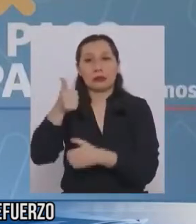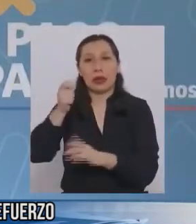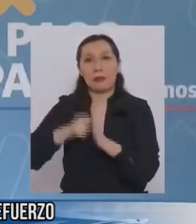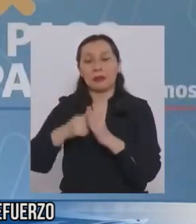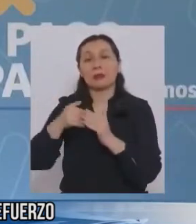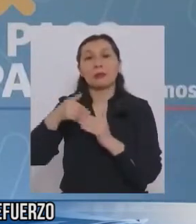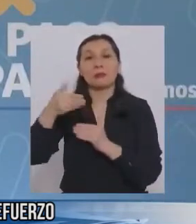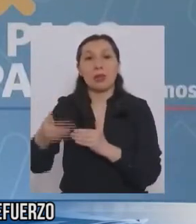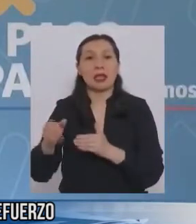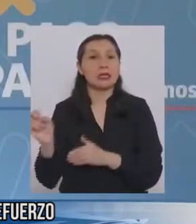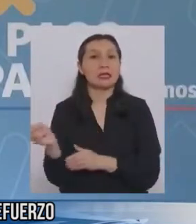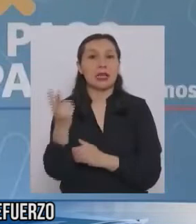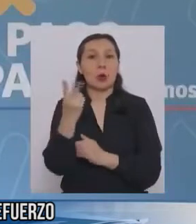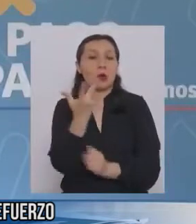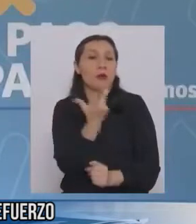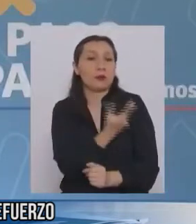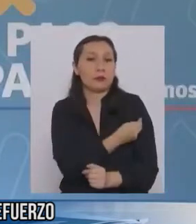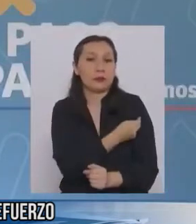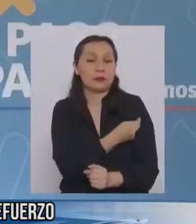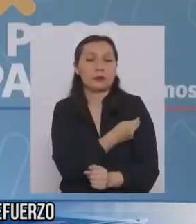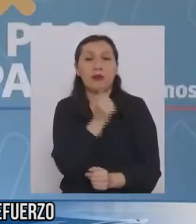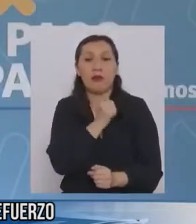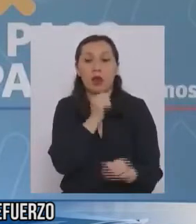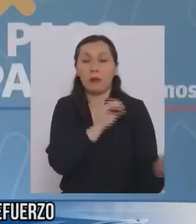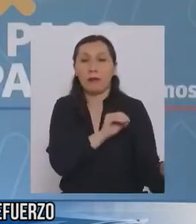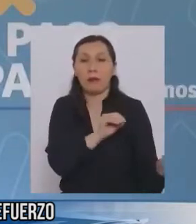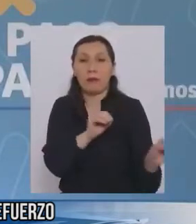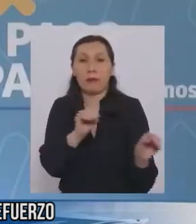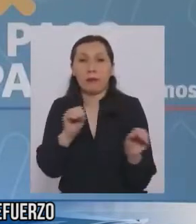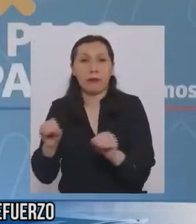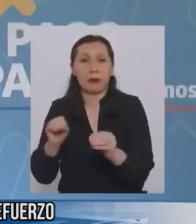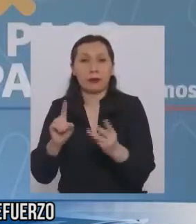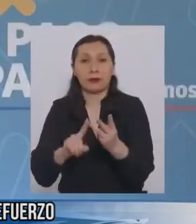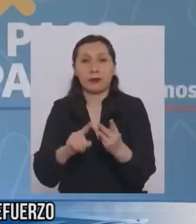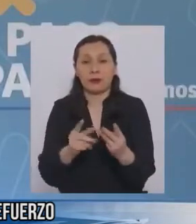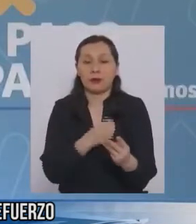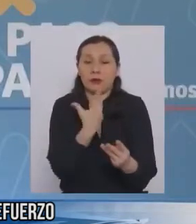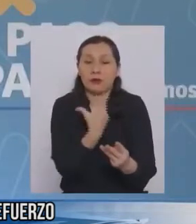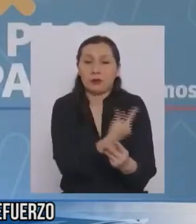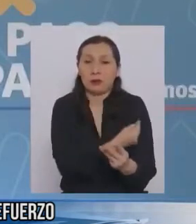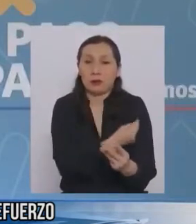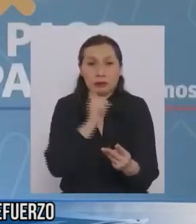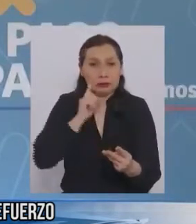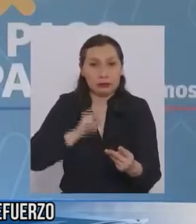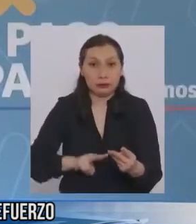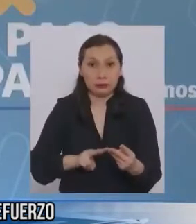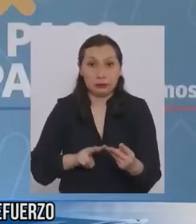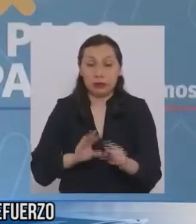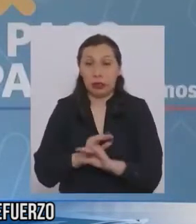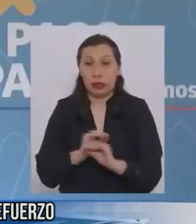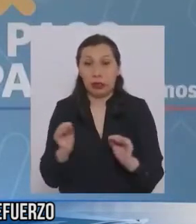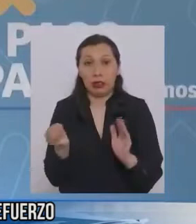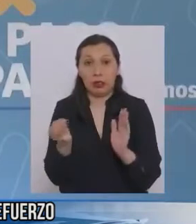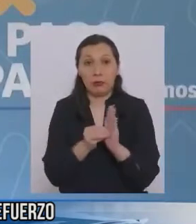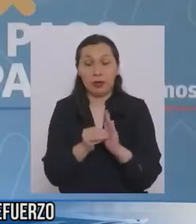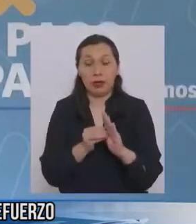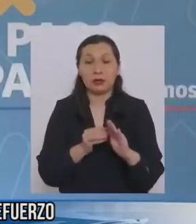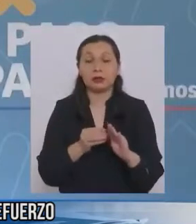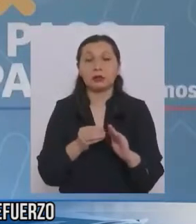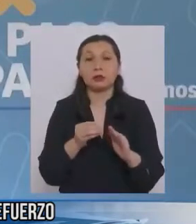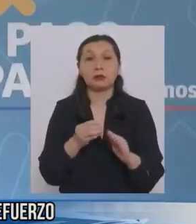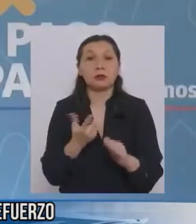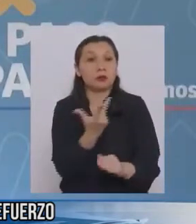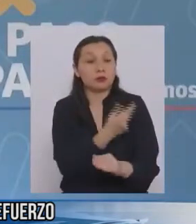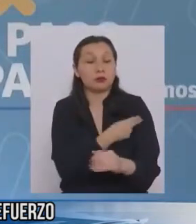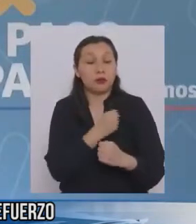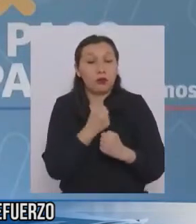desde su segunda dosis y no se han puesto la dosis de refuerzos si nadie más asistiera a recibir su